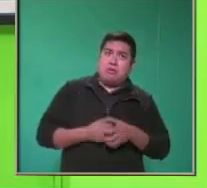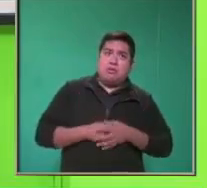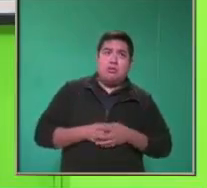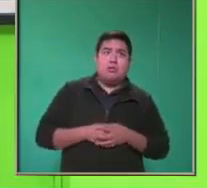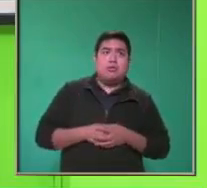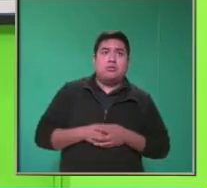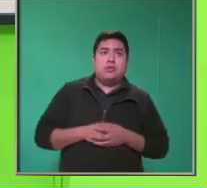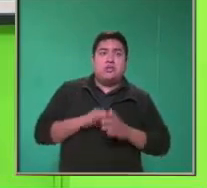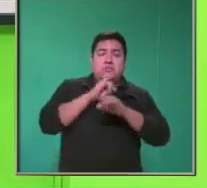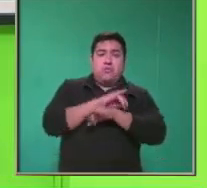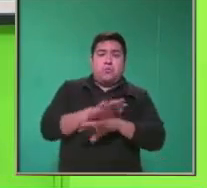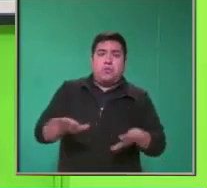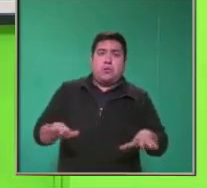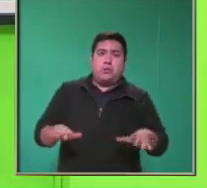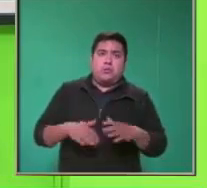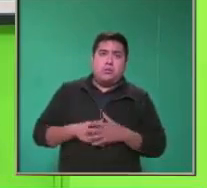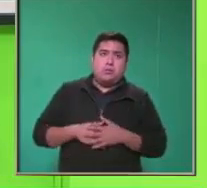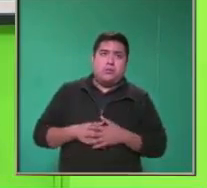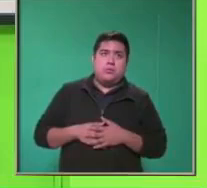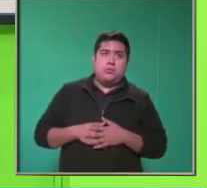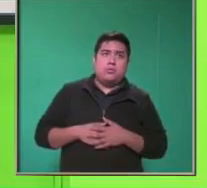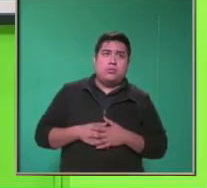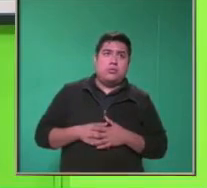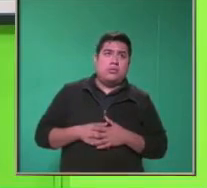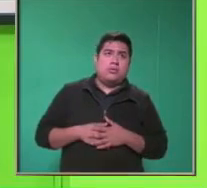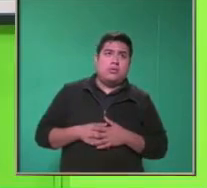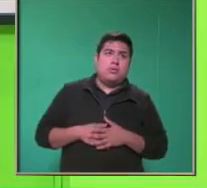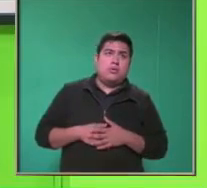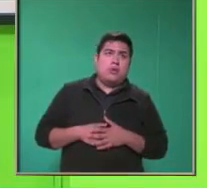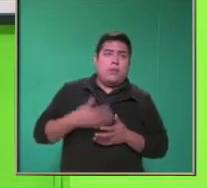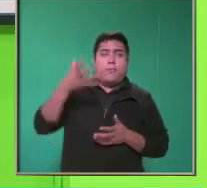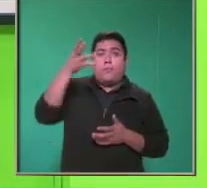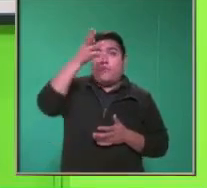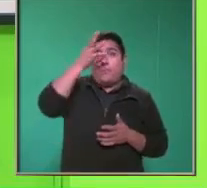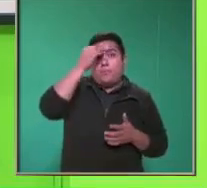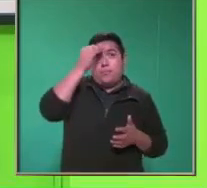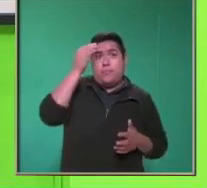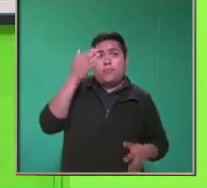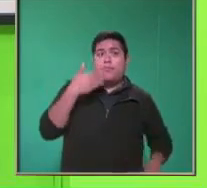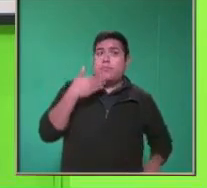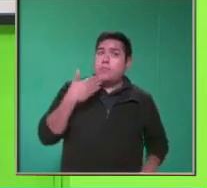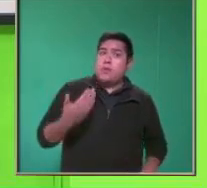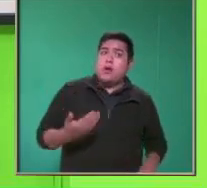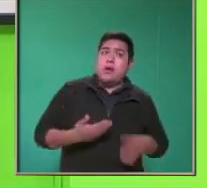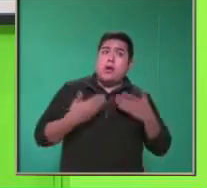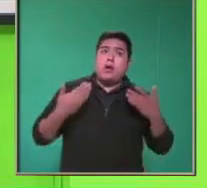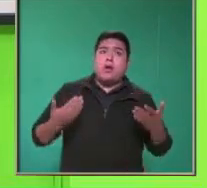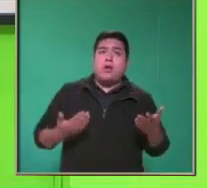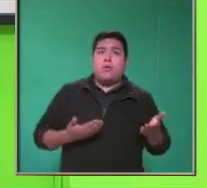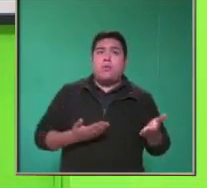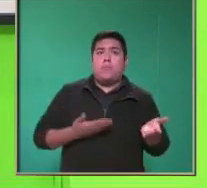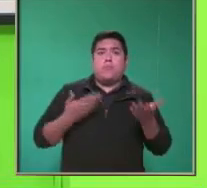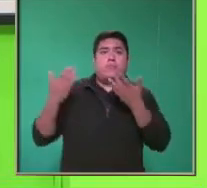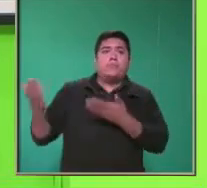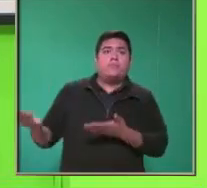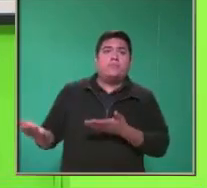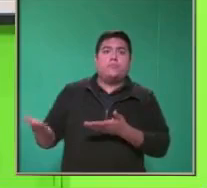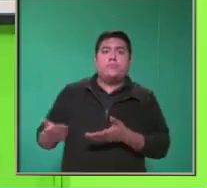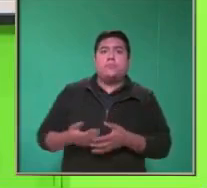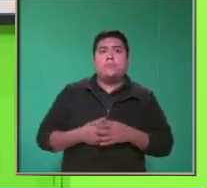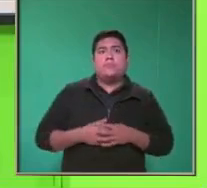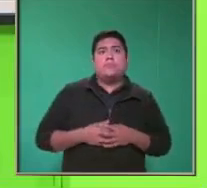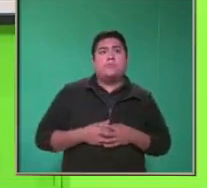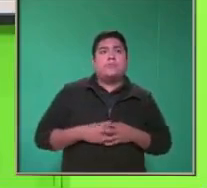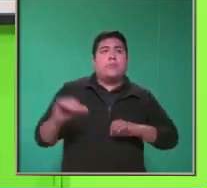de información a este conocimiento que hemos estado adquiriendo. Bien, vamos a pasar ahora a